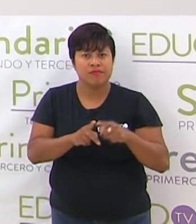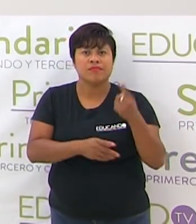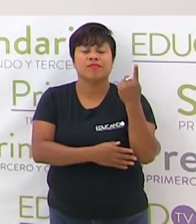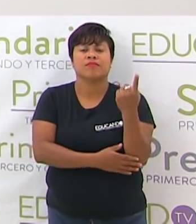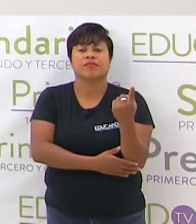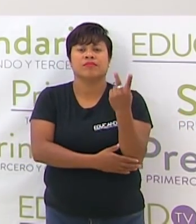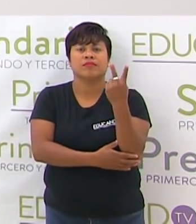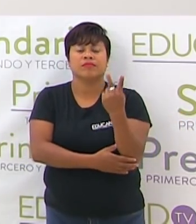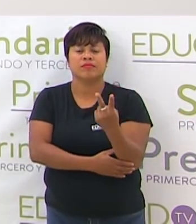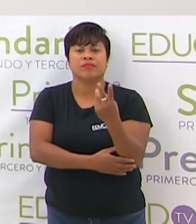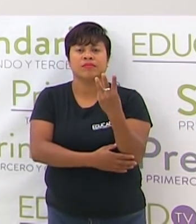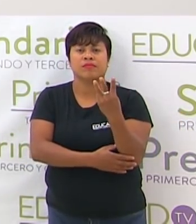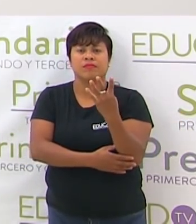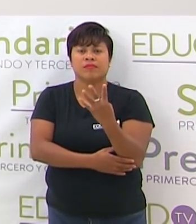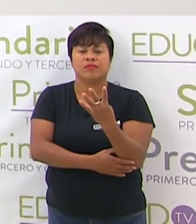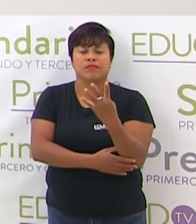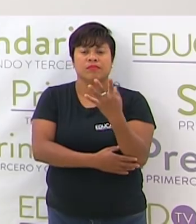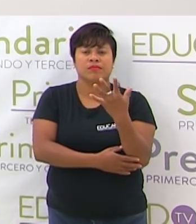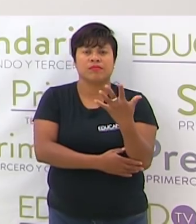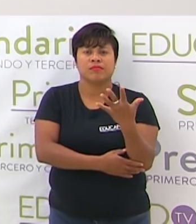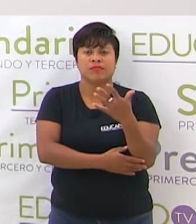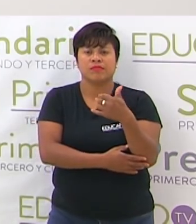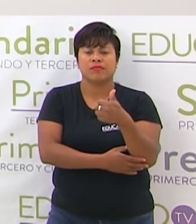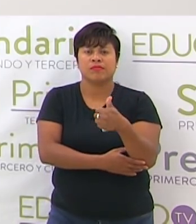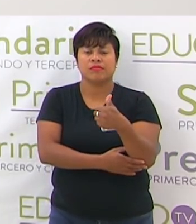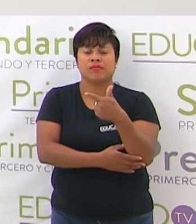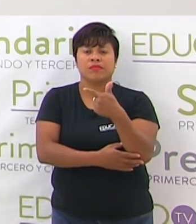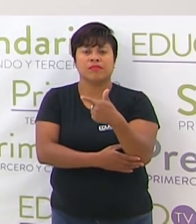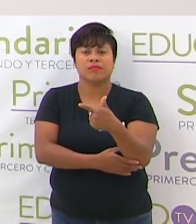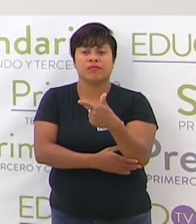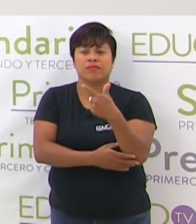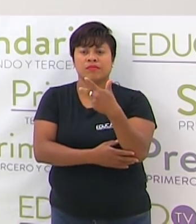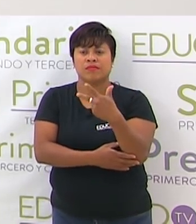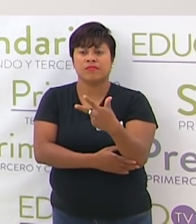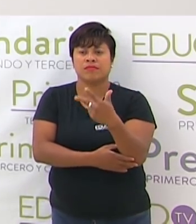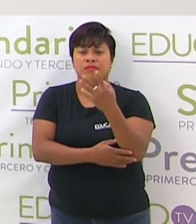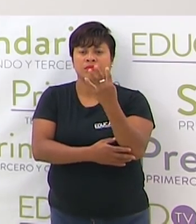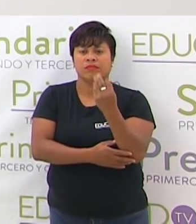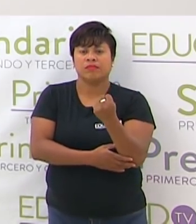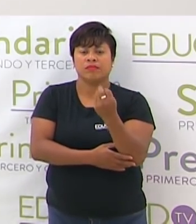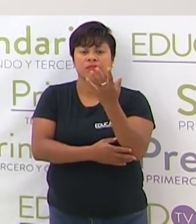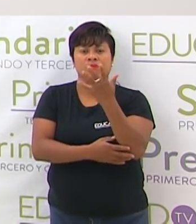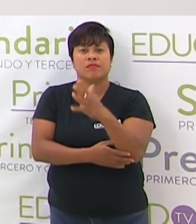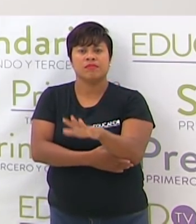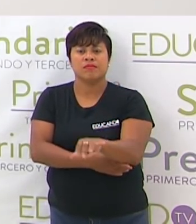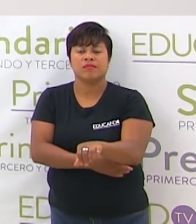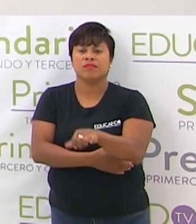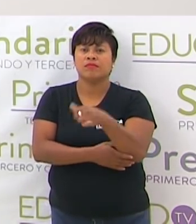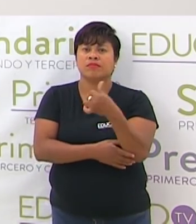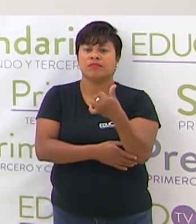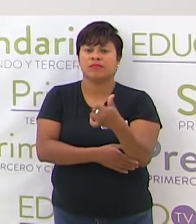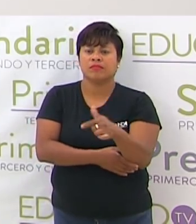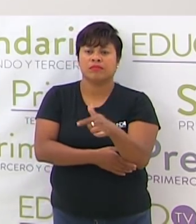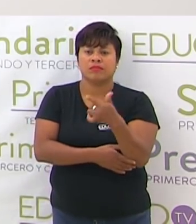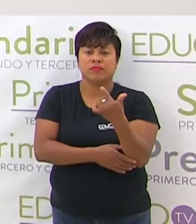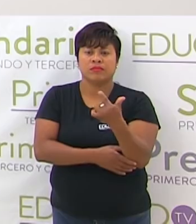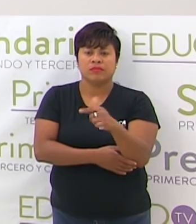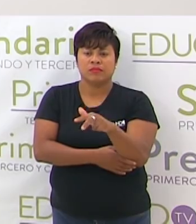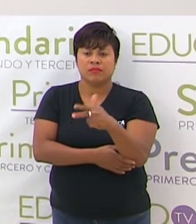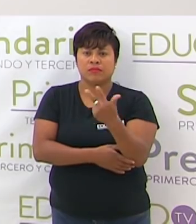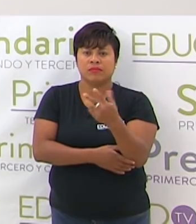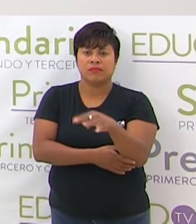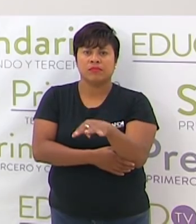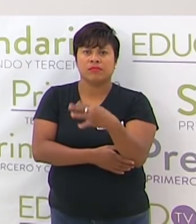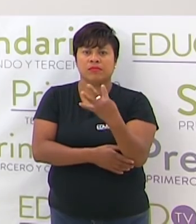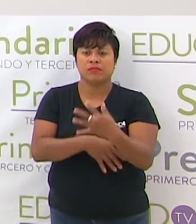aquí, sería 1, 2, 3, 4, 5, 6, 7, 8, 9, 10,